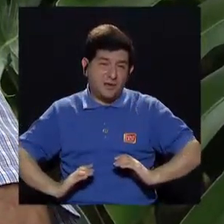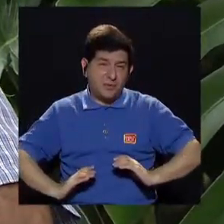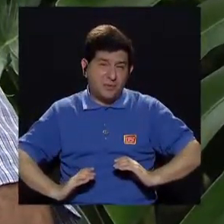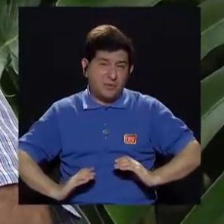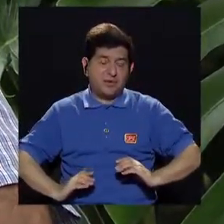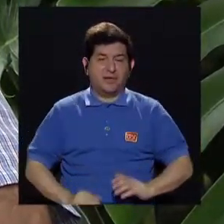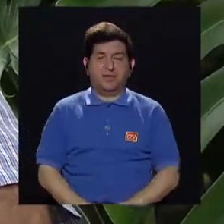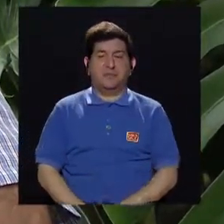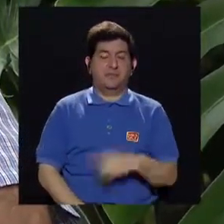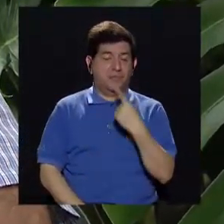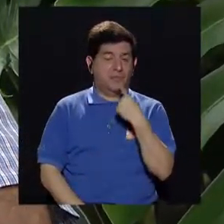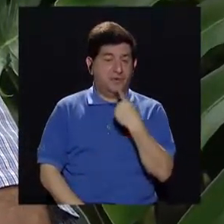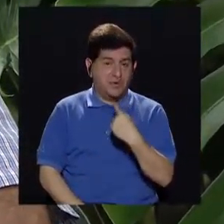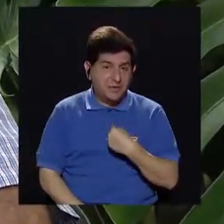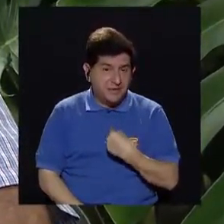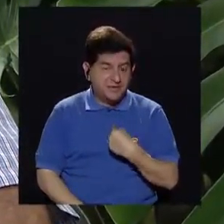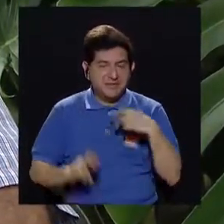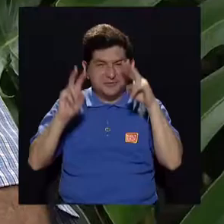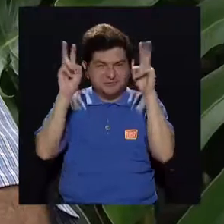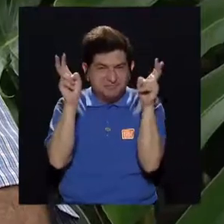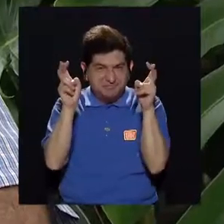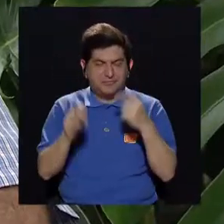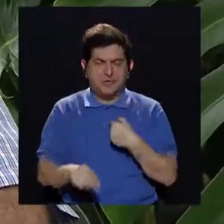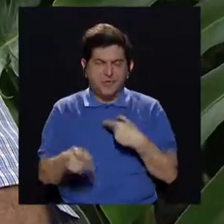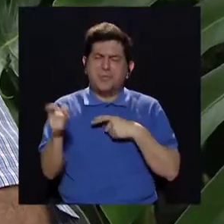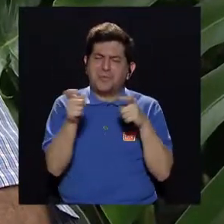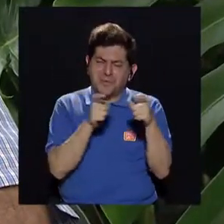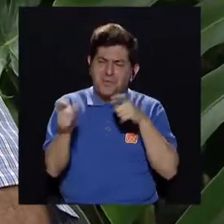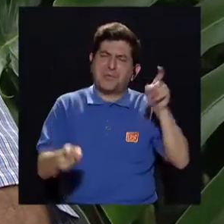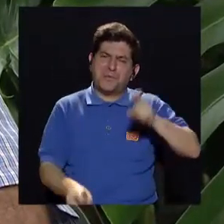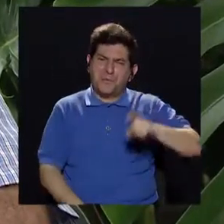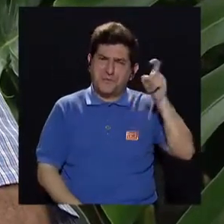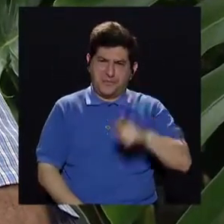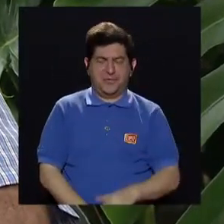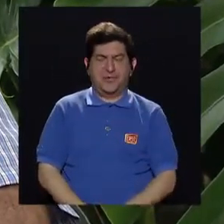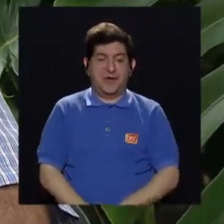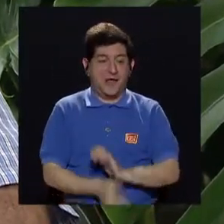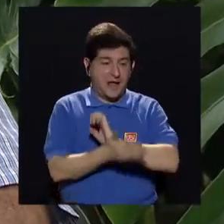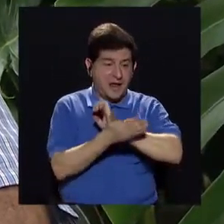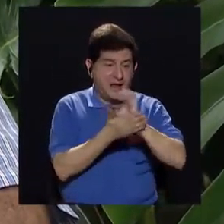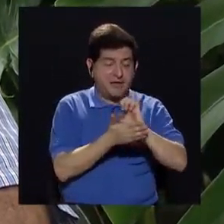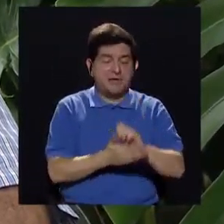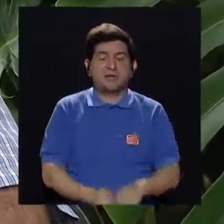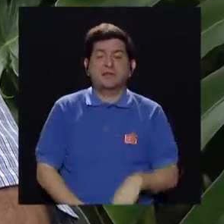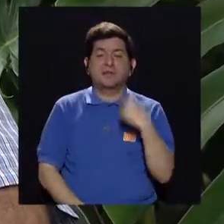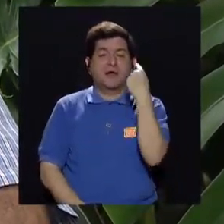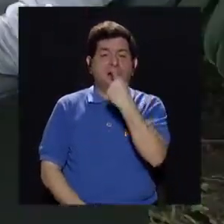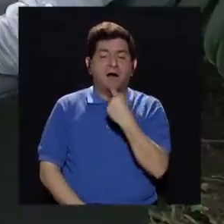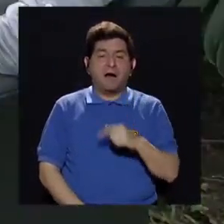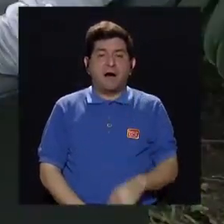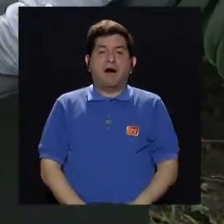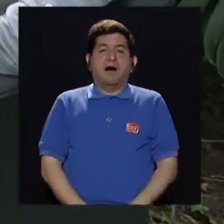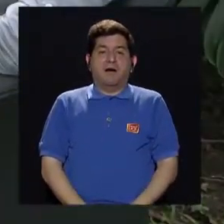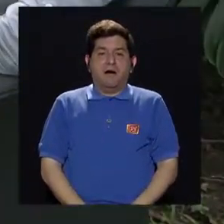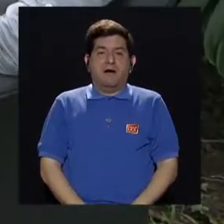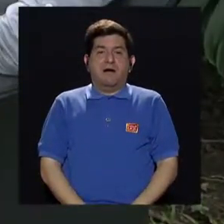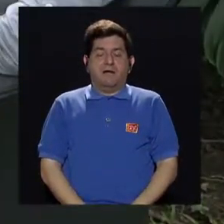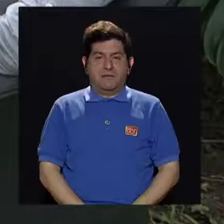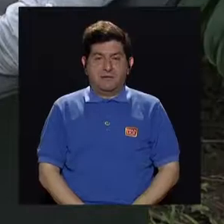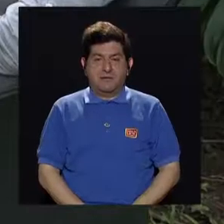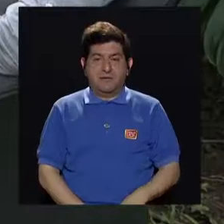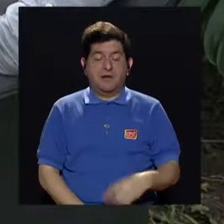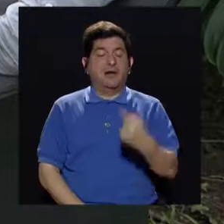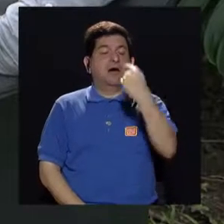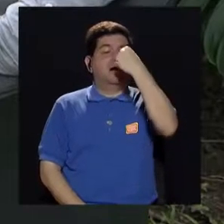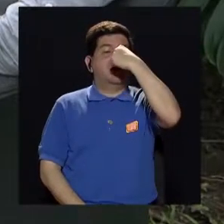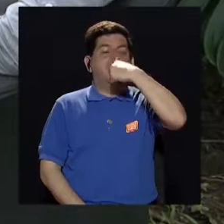eso, digamos, se lo indica a uno. Lo que uno sí tiene que aprender a regular un poco es evitar abrir mucho la boca, porque el aire